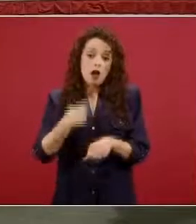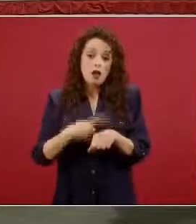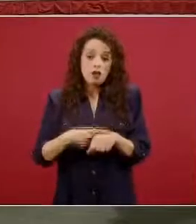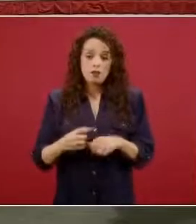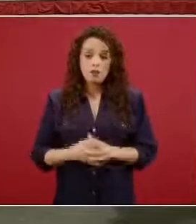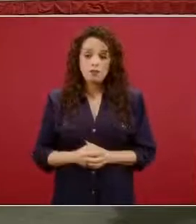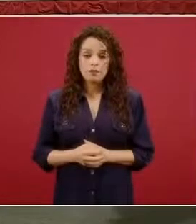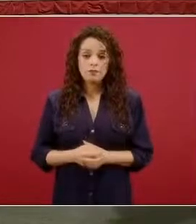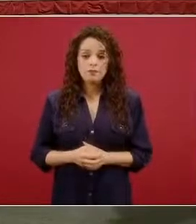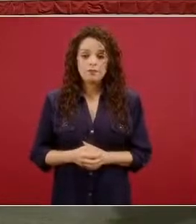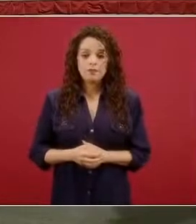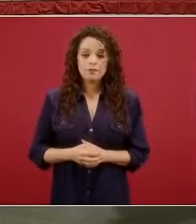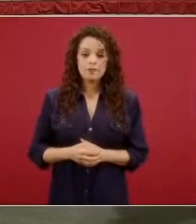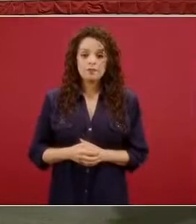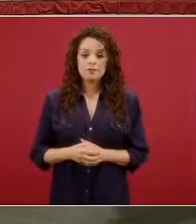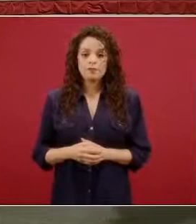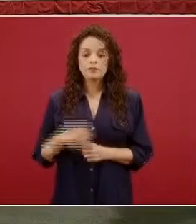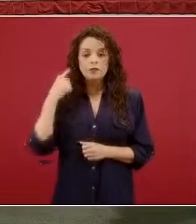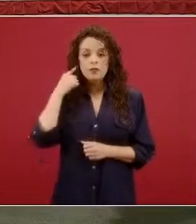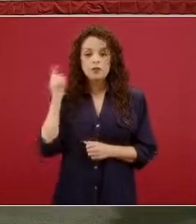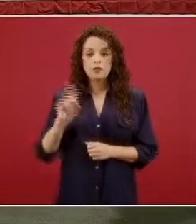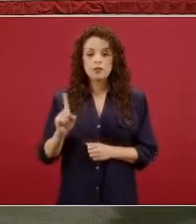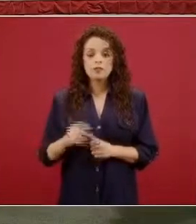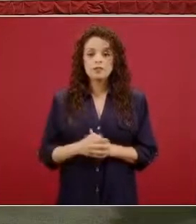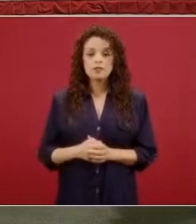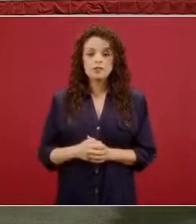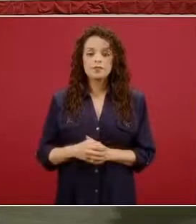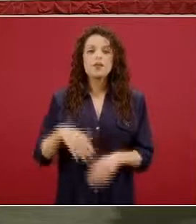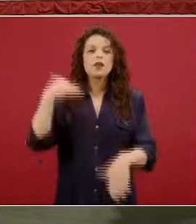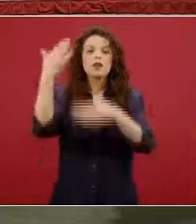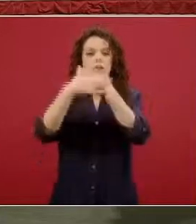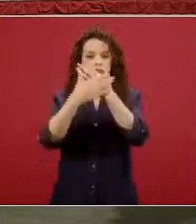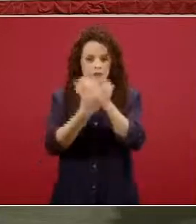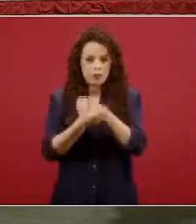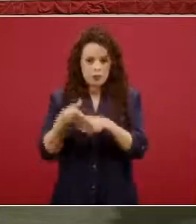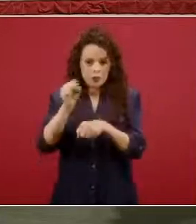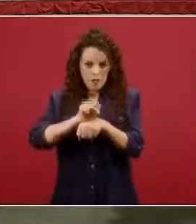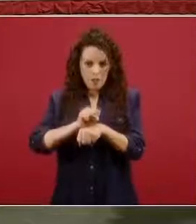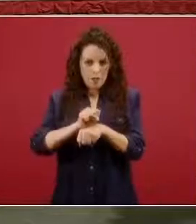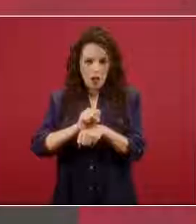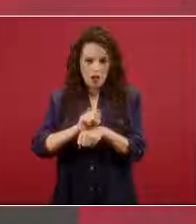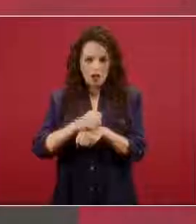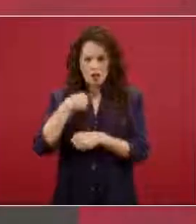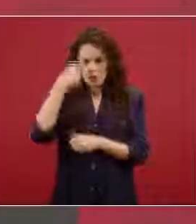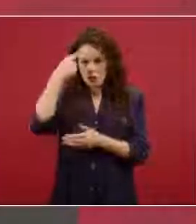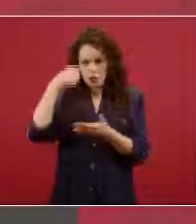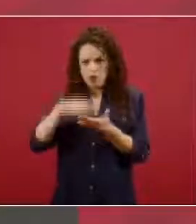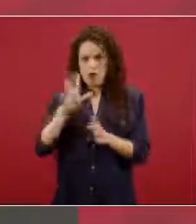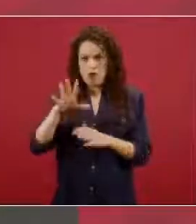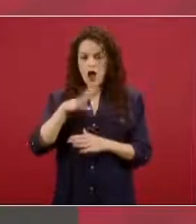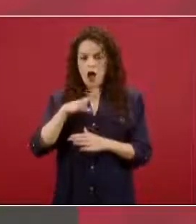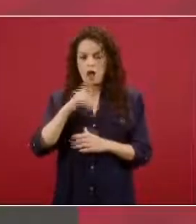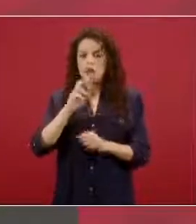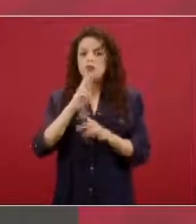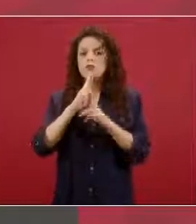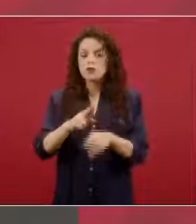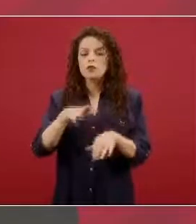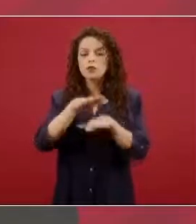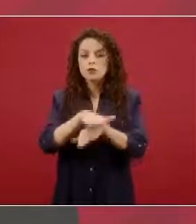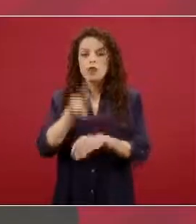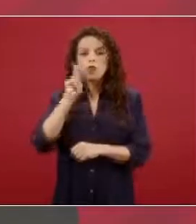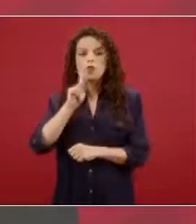Noviembre, digo, La siguiente semana consideramos que es muy probable que ya tengamos los resultados de la prueba de validación. Sí y